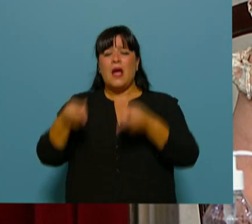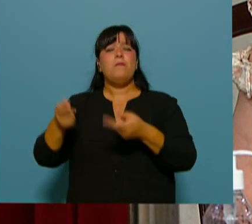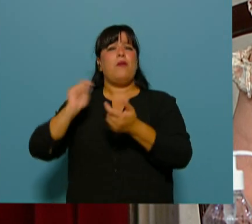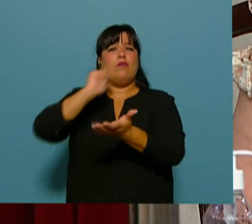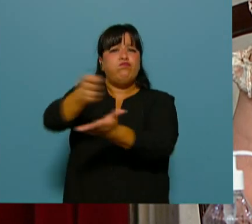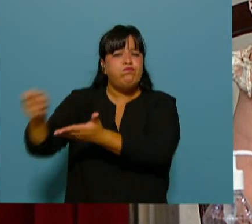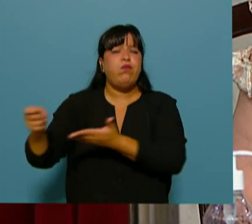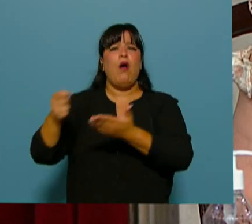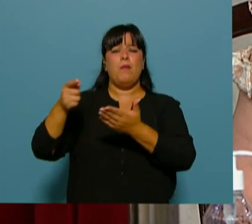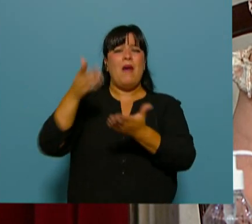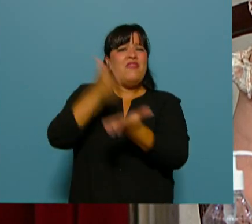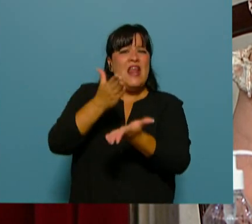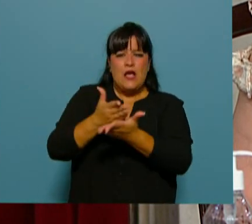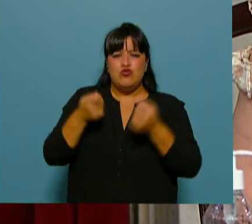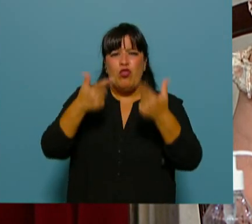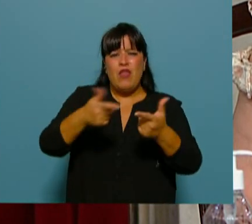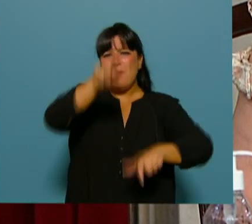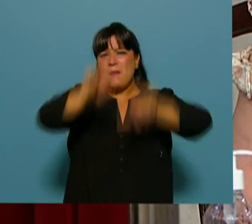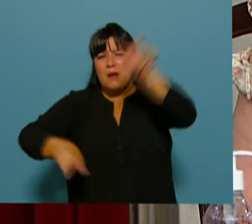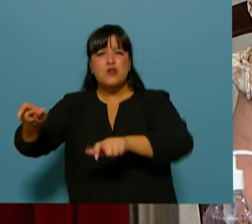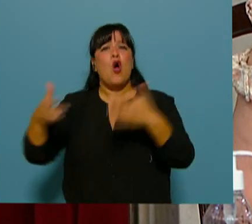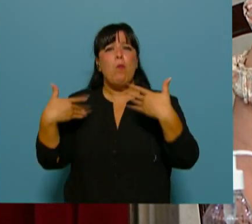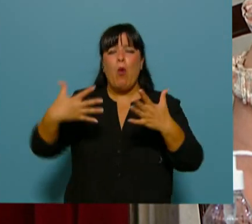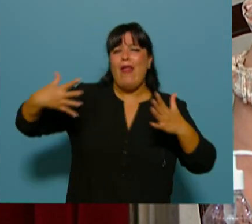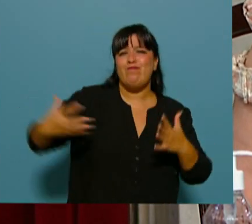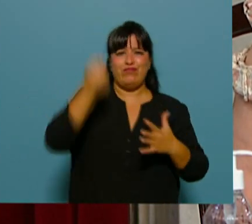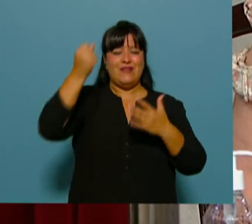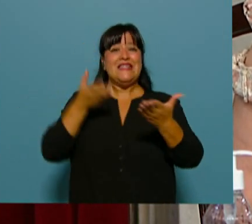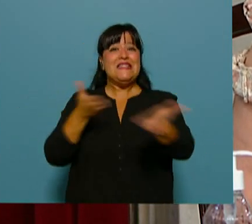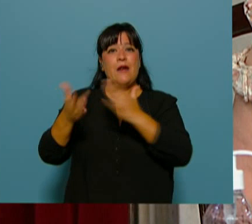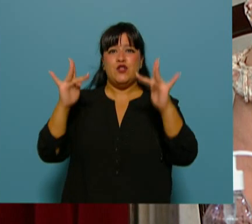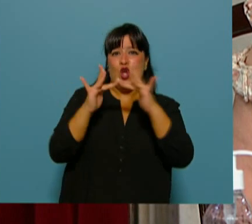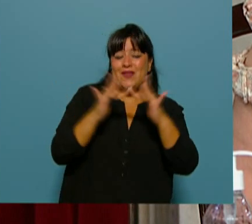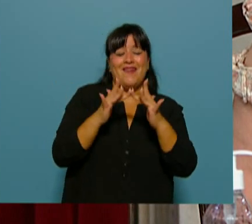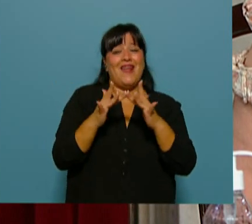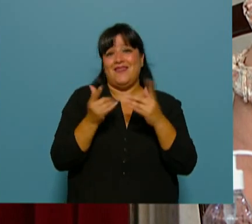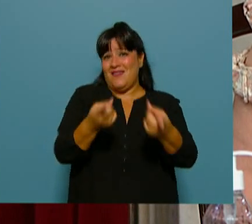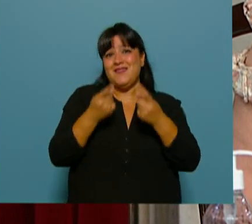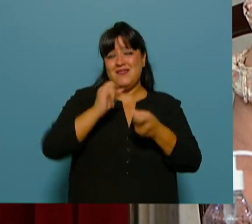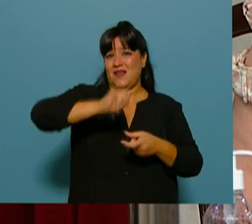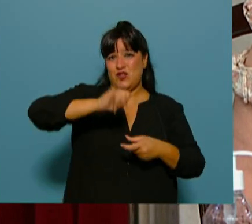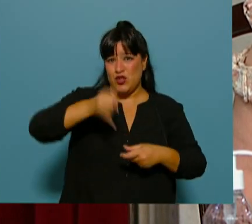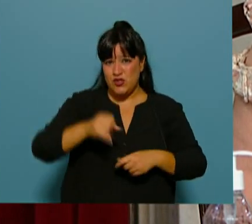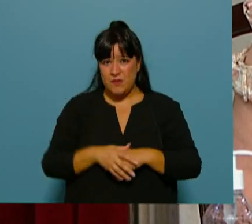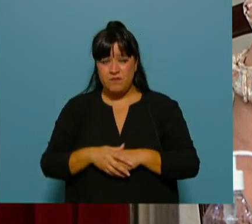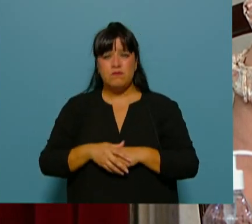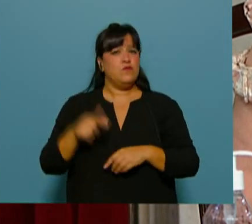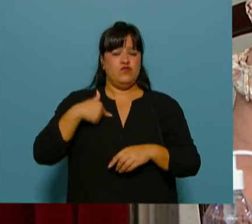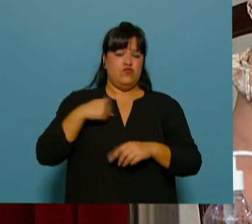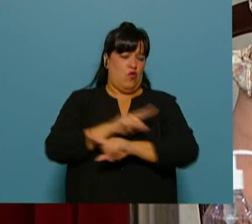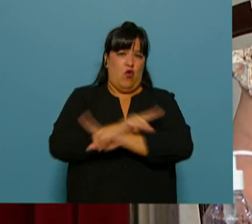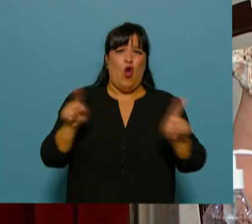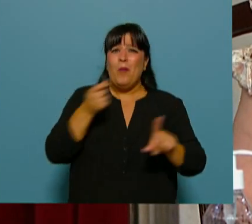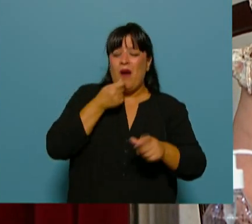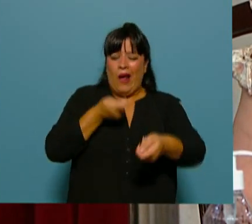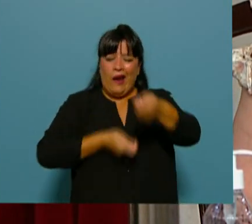los derechos para todos y todas, para que puedan acceder a estos servicios esenciales. No voy a permitir que